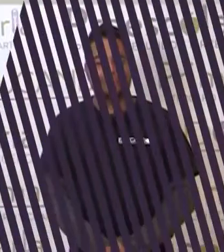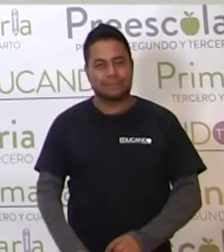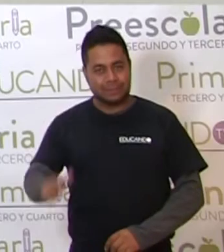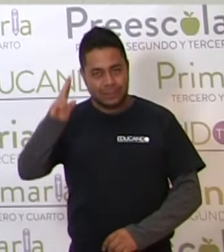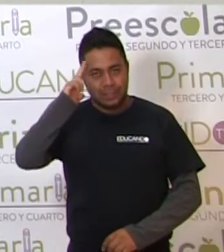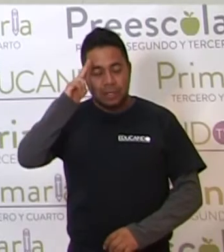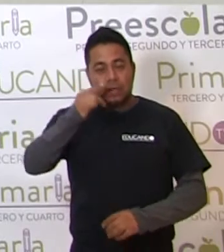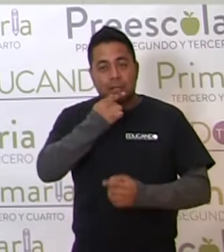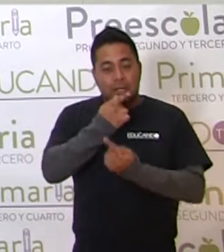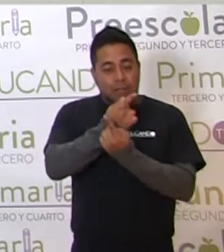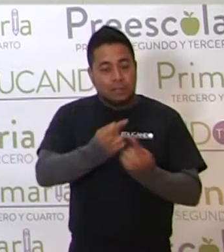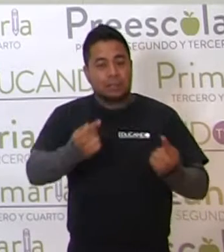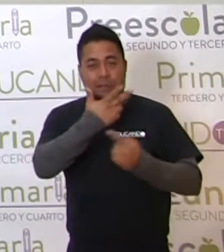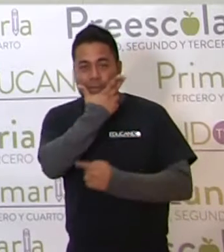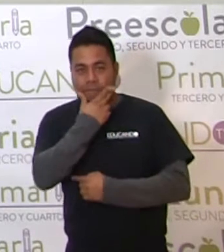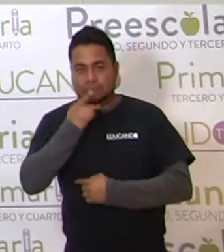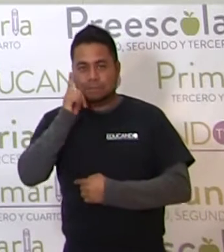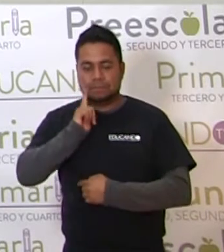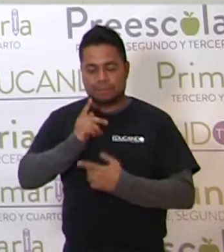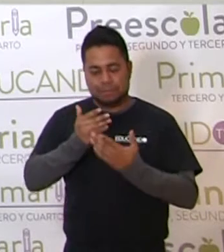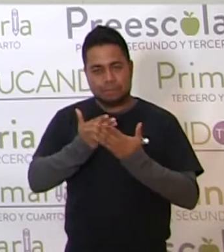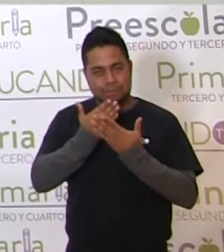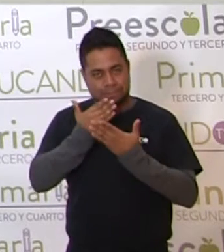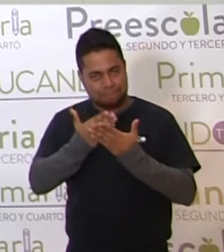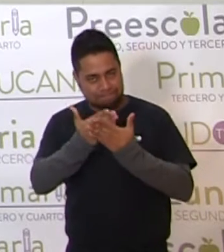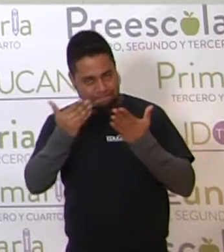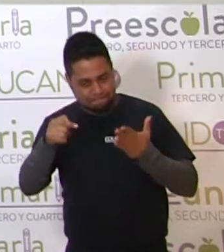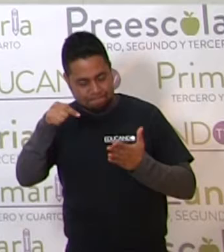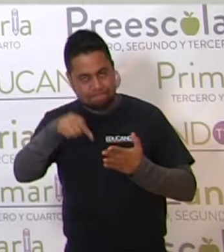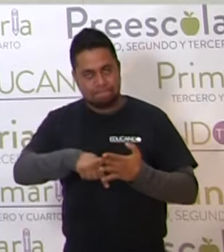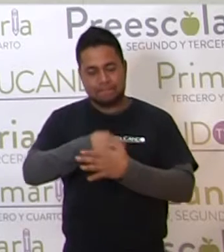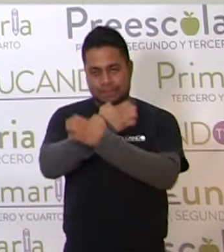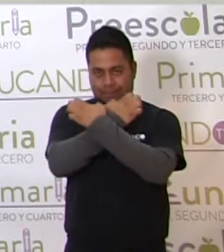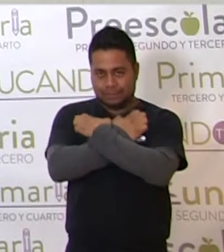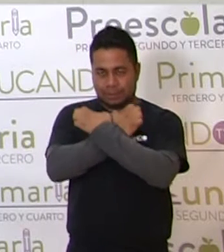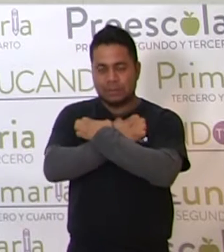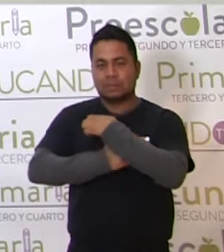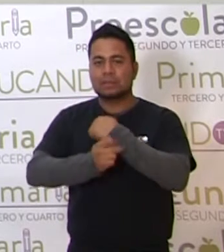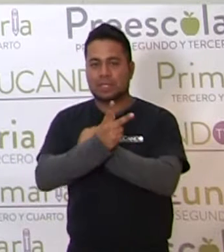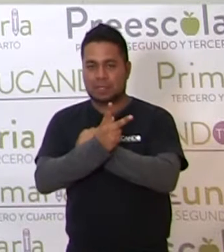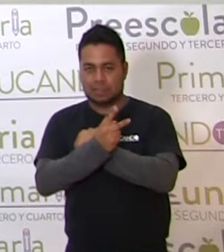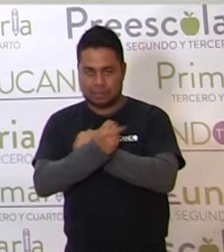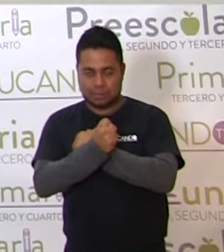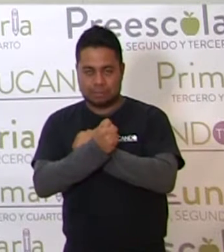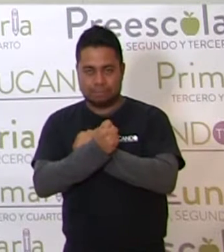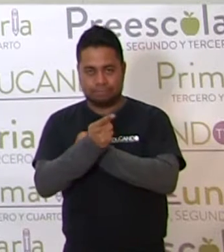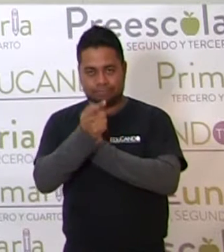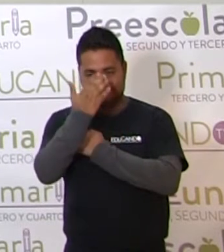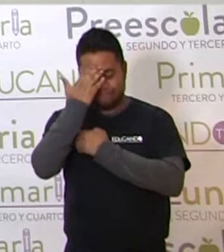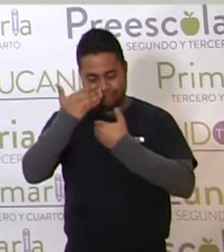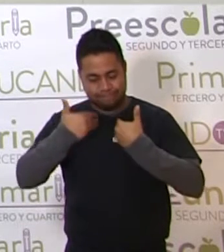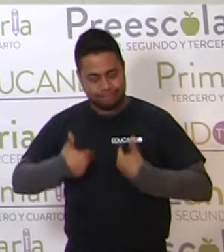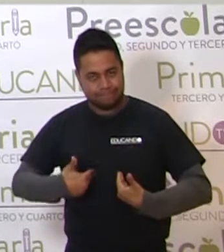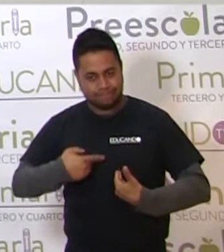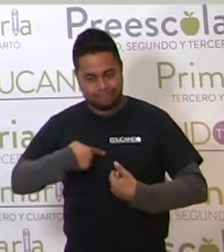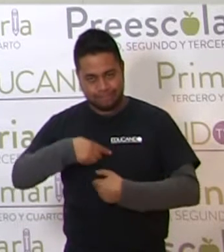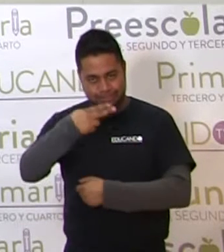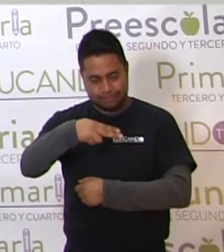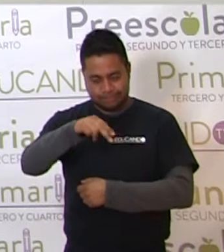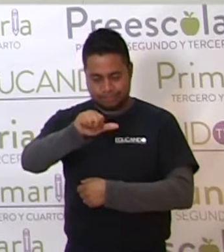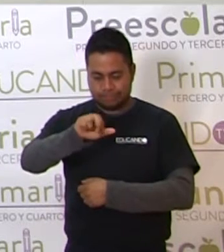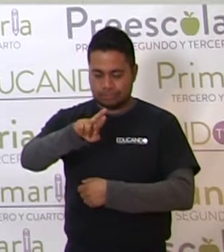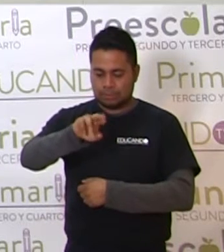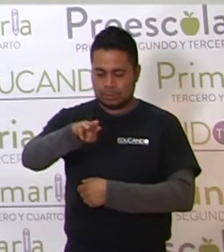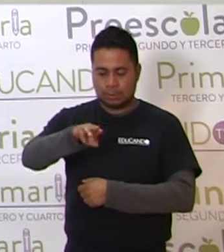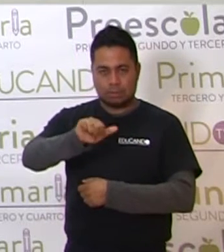Hola qué tal niños y niñas bienvenidos nuevamente a este tu programa educando TV tú ya me conoces Mi nombre es